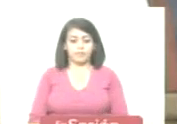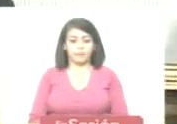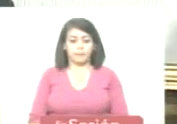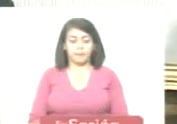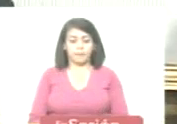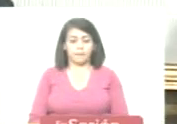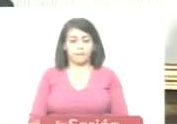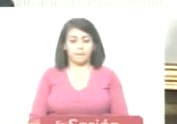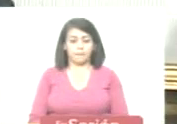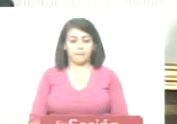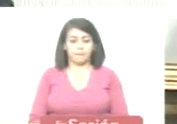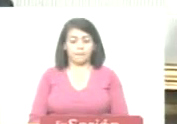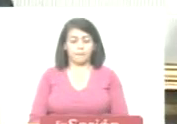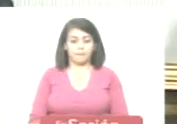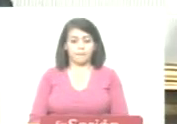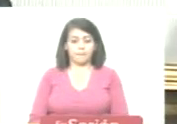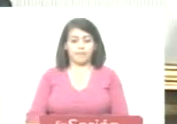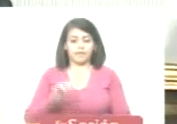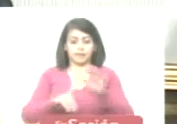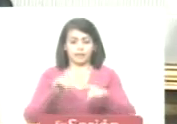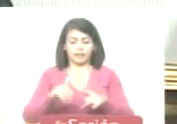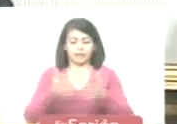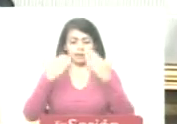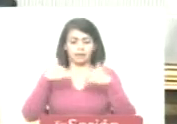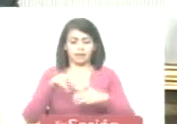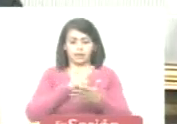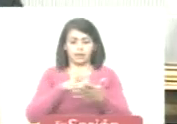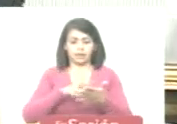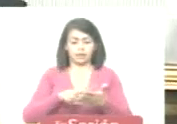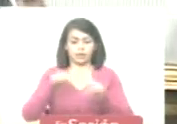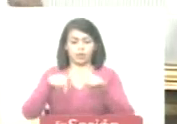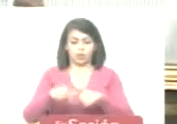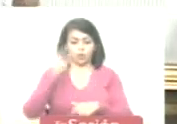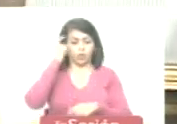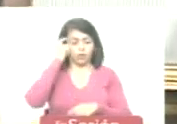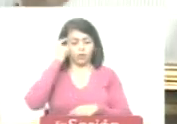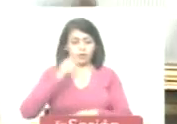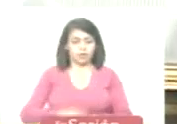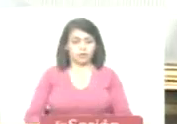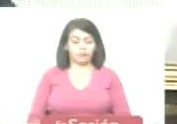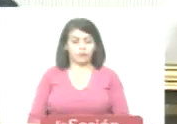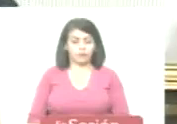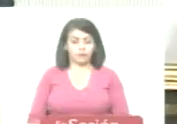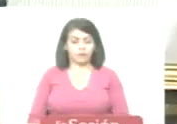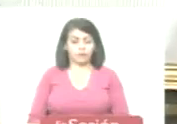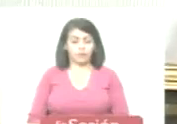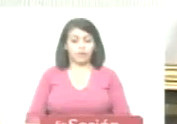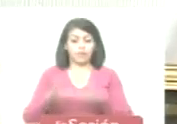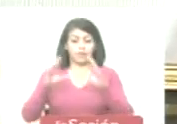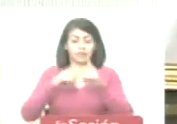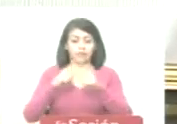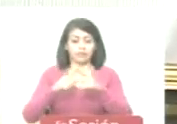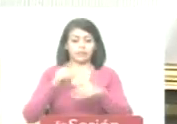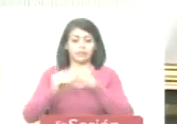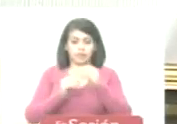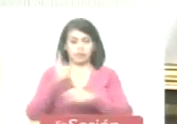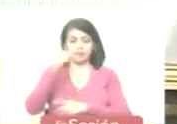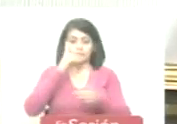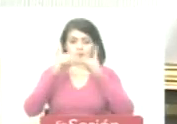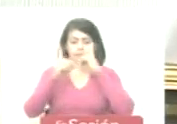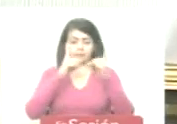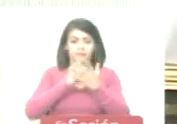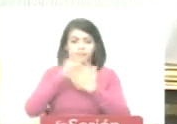Ciudadana secretaria, por favor, sírvase a lectura la propuesta de orden del día. Punto número uno, primera discusión